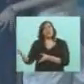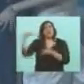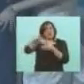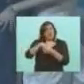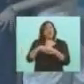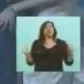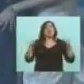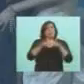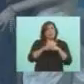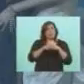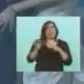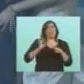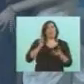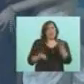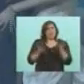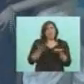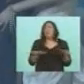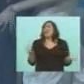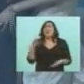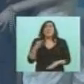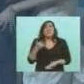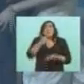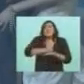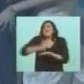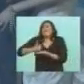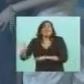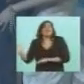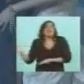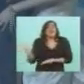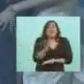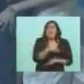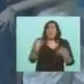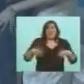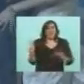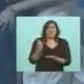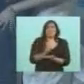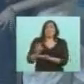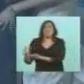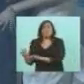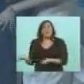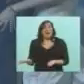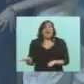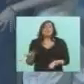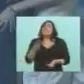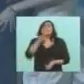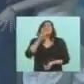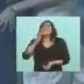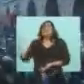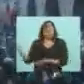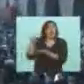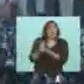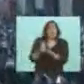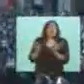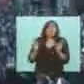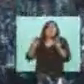comité evaluador. No, tenemos que estar todos porque es imprescindible. Bueno, si no lo hace, alguien lo tiene